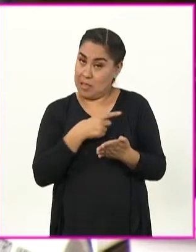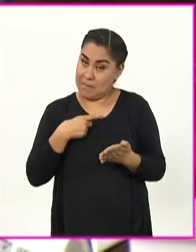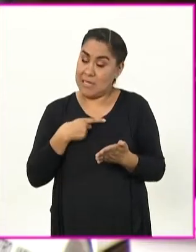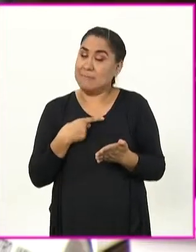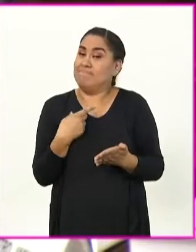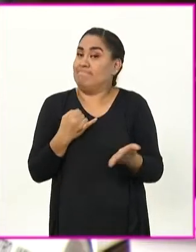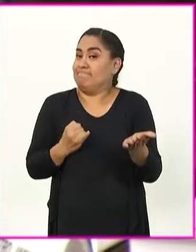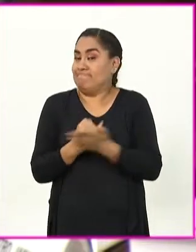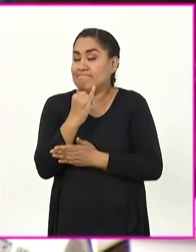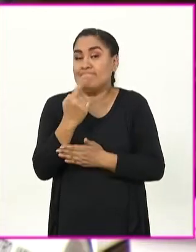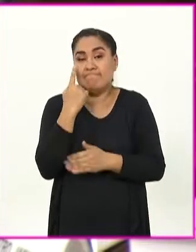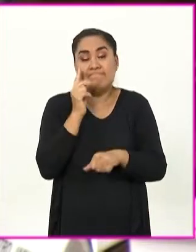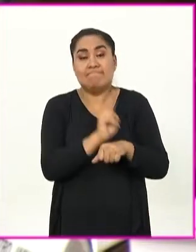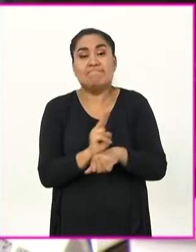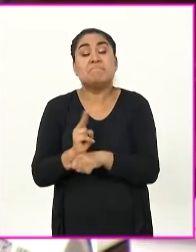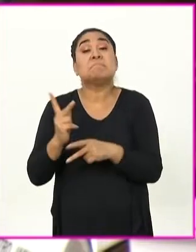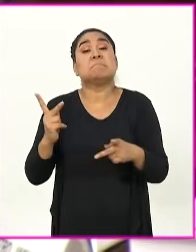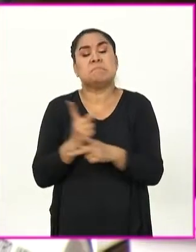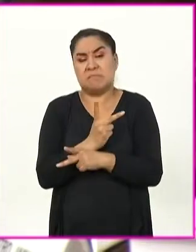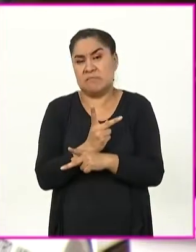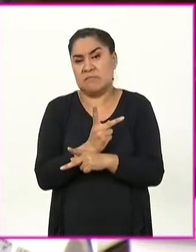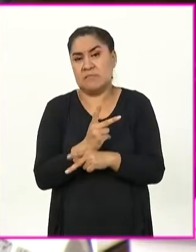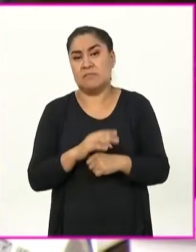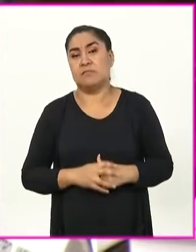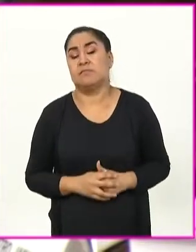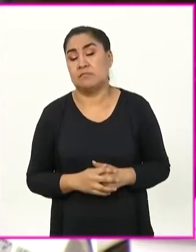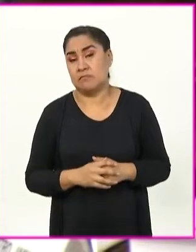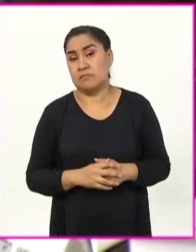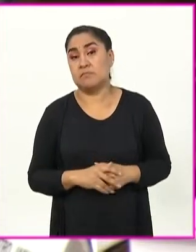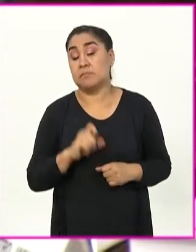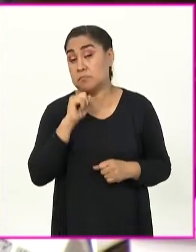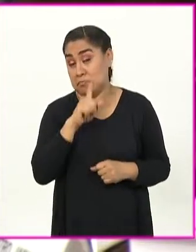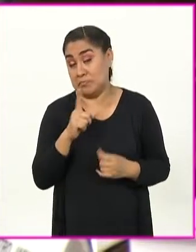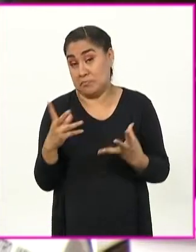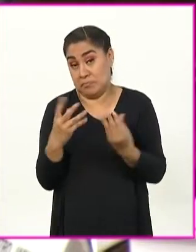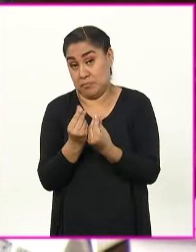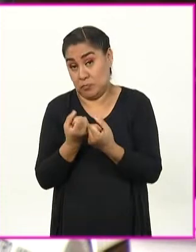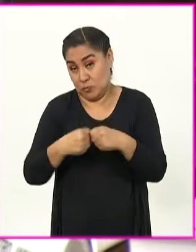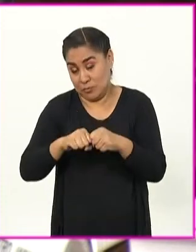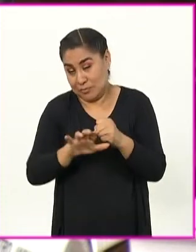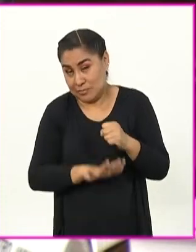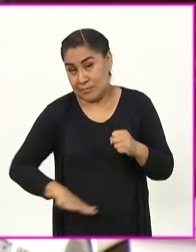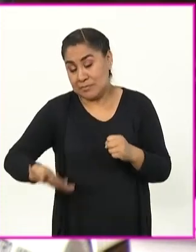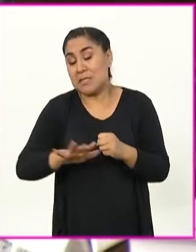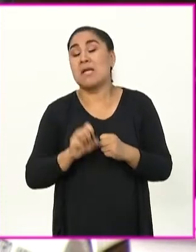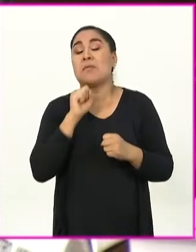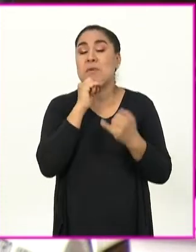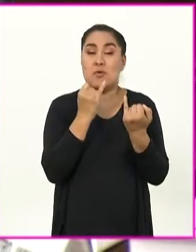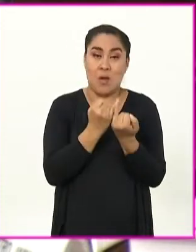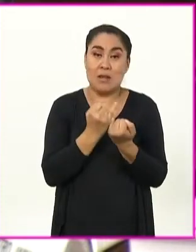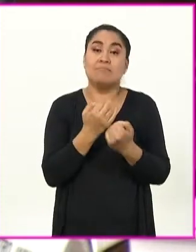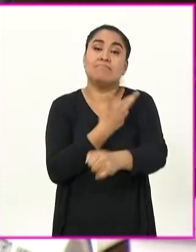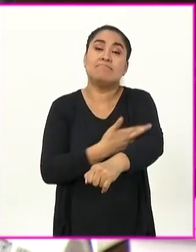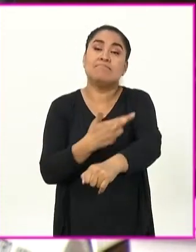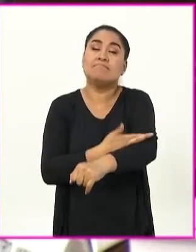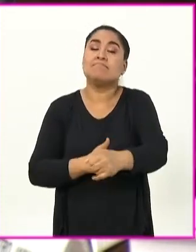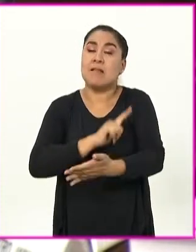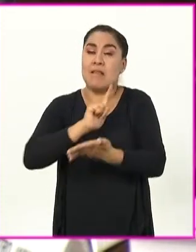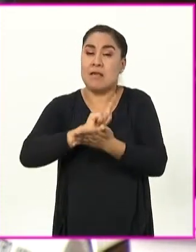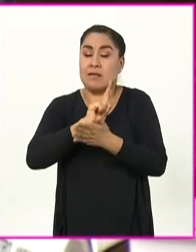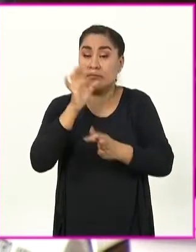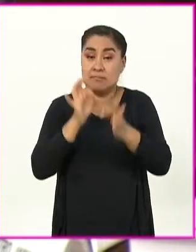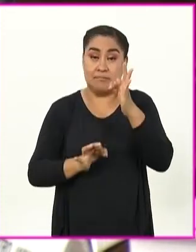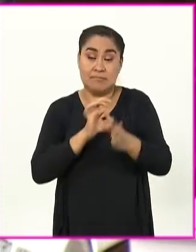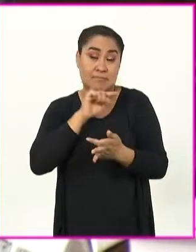contrapesos que existen en este país los contrapesos tanto sociales como los contrapesos jurídicos en particular a la